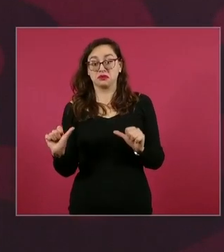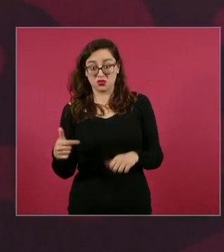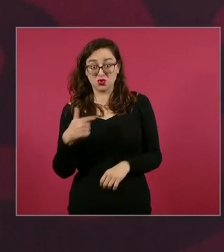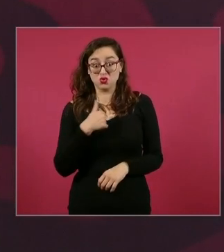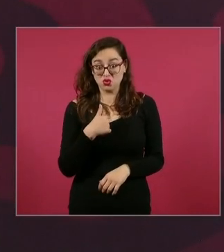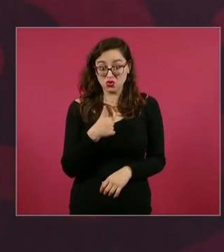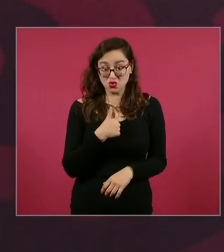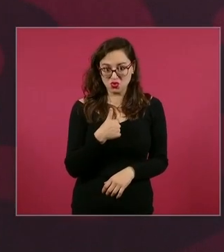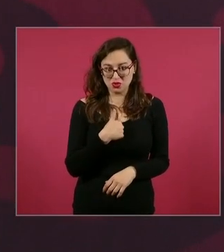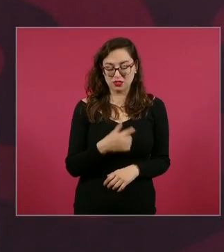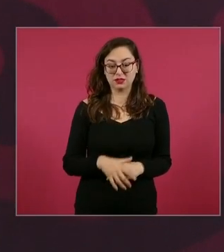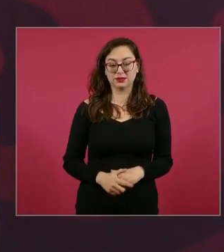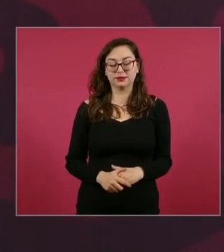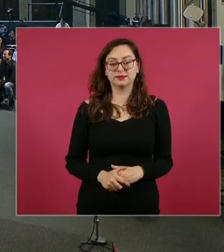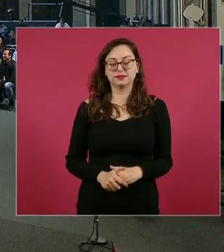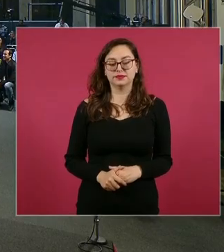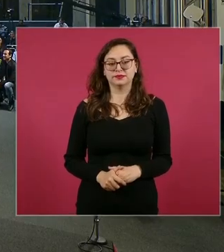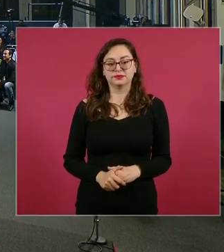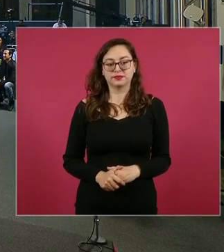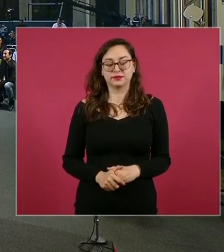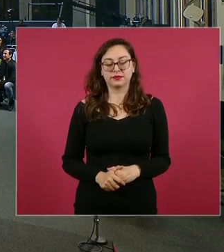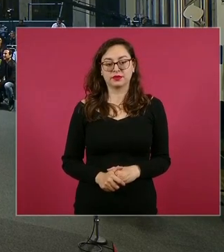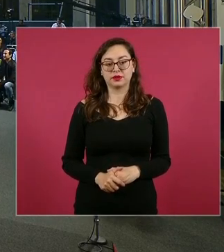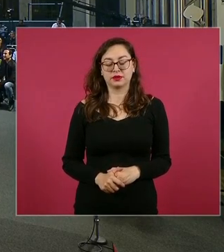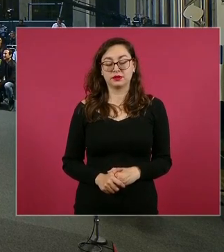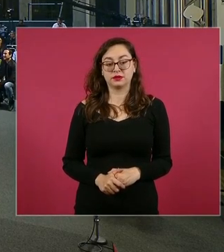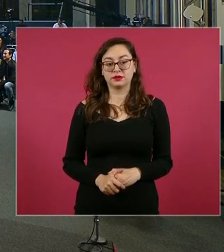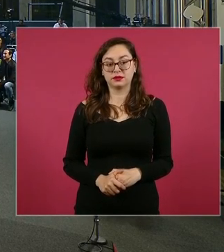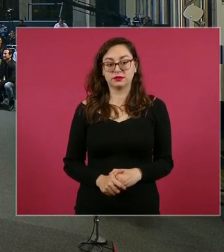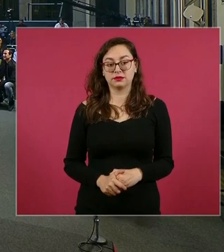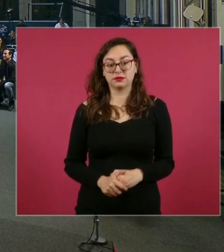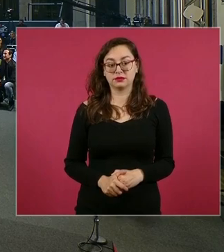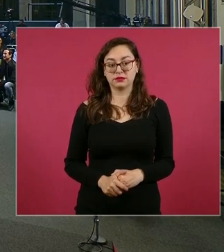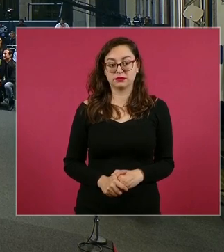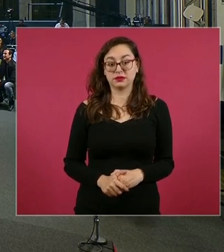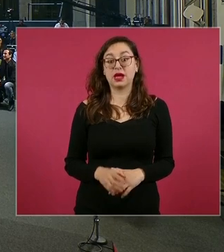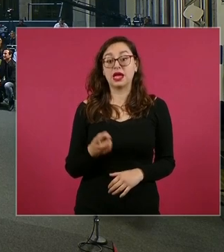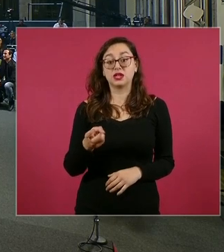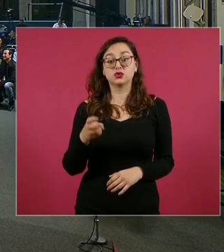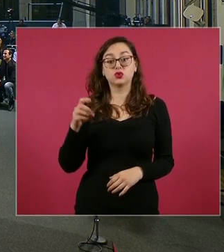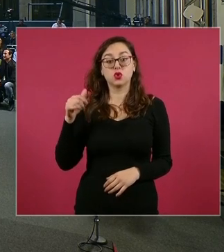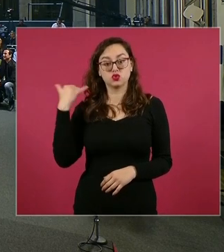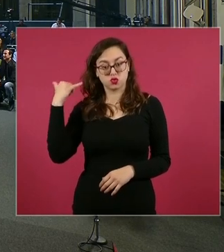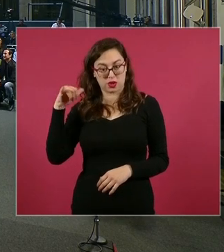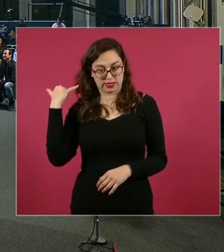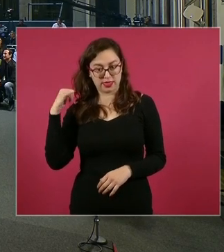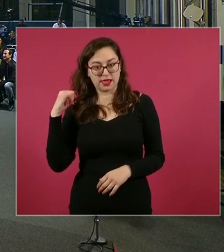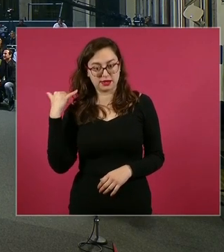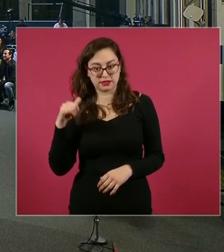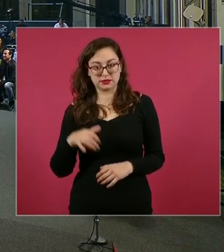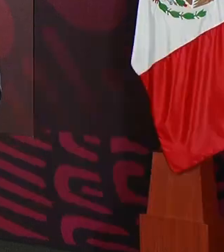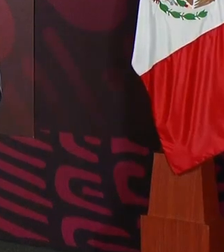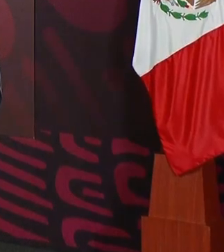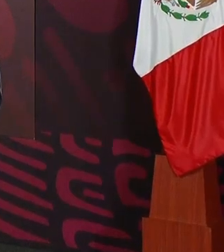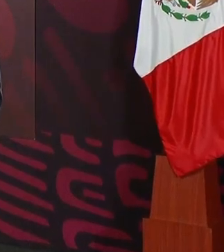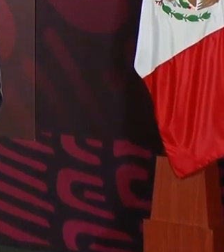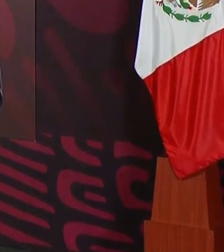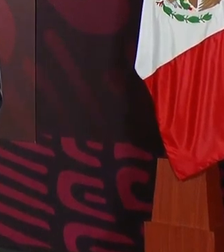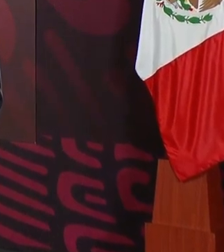este eh No no no esa eso fue en Mérida en no en